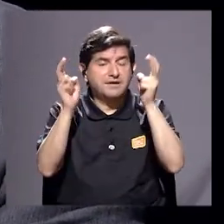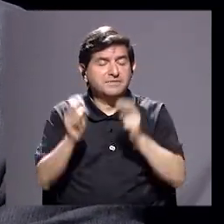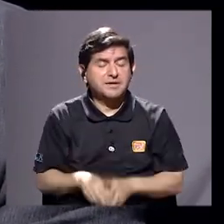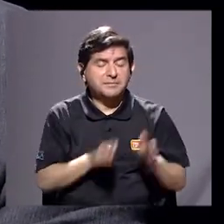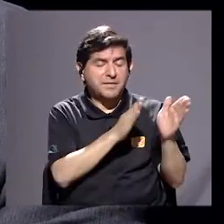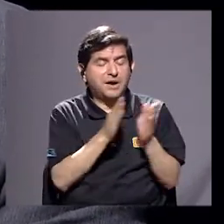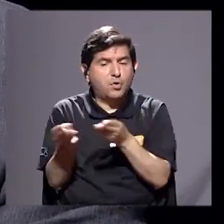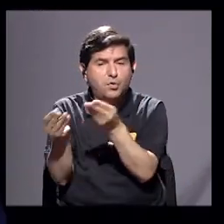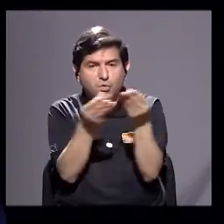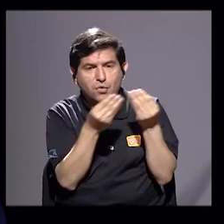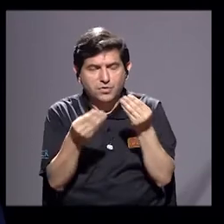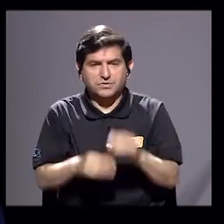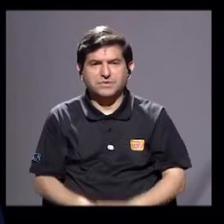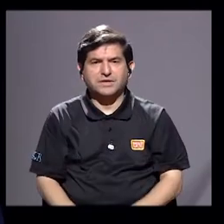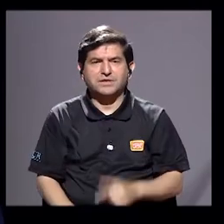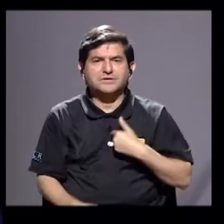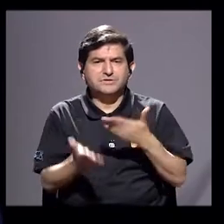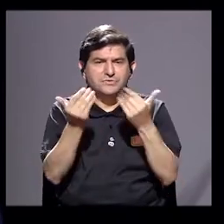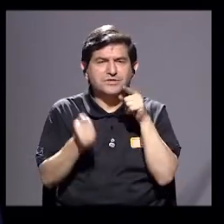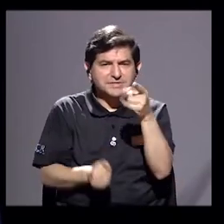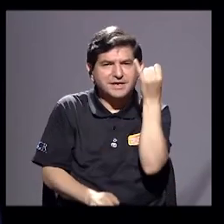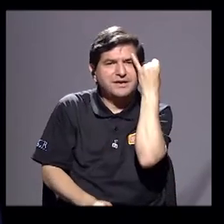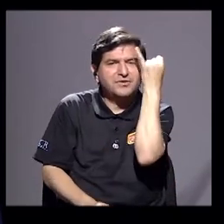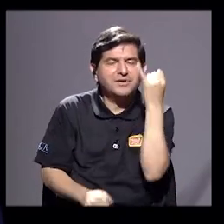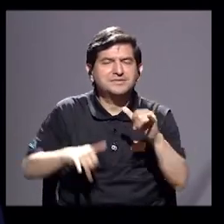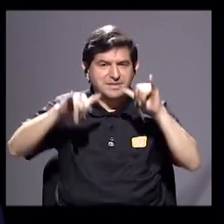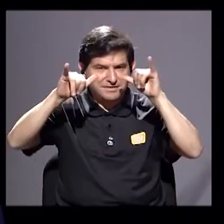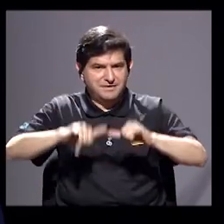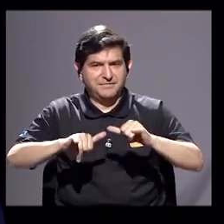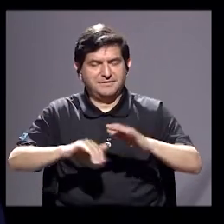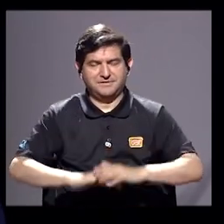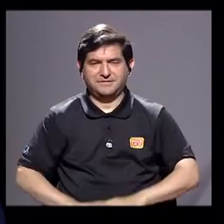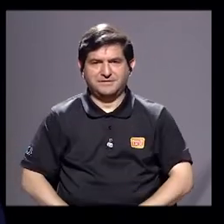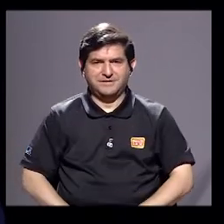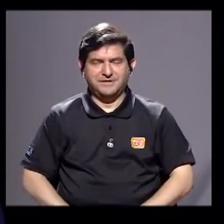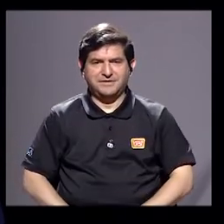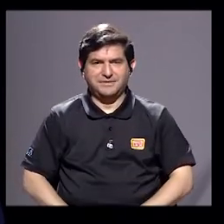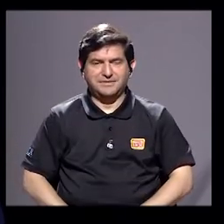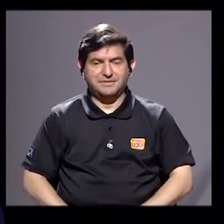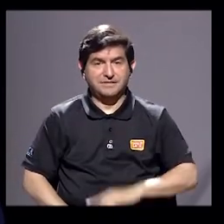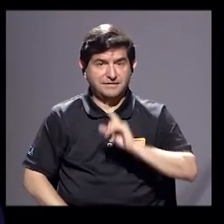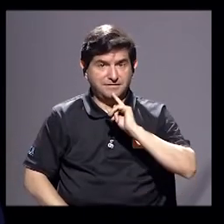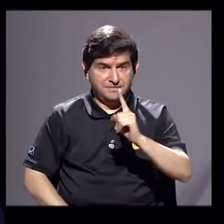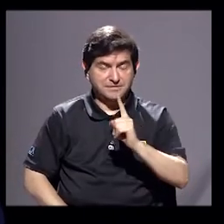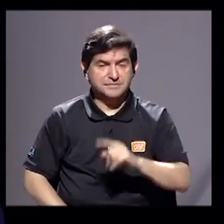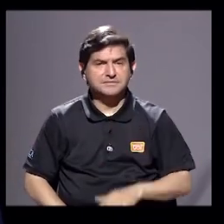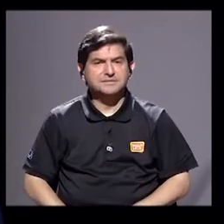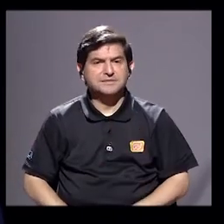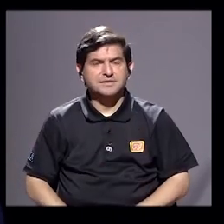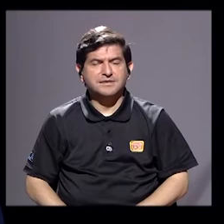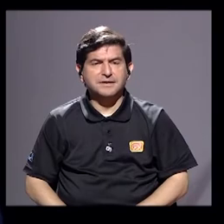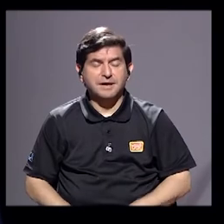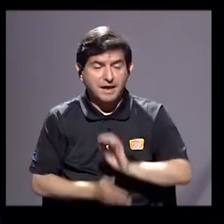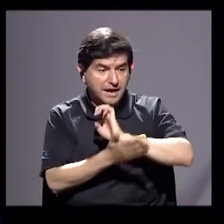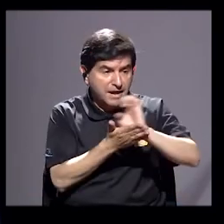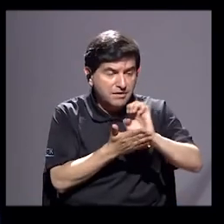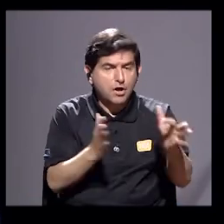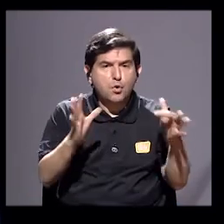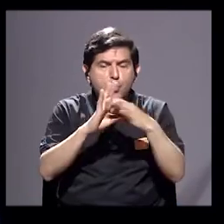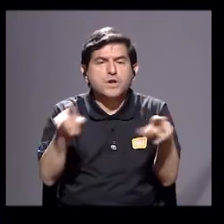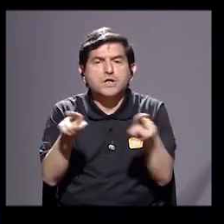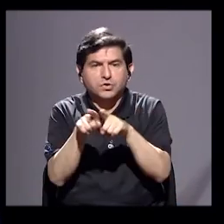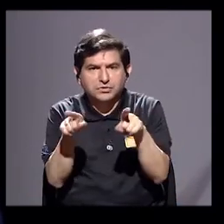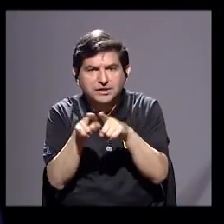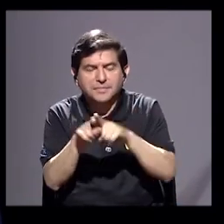ordenamiento territorial que se quisiera con eso en elección sobre todo destacando como la prevención van de la mano también